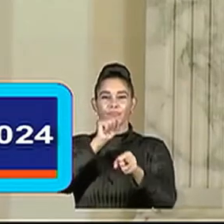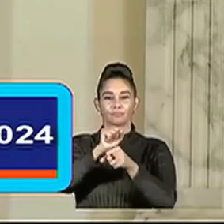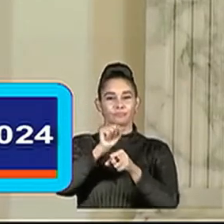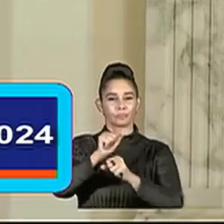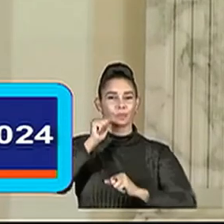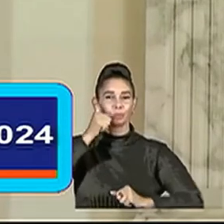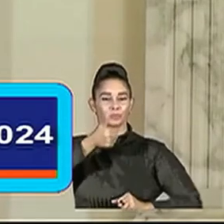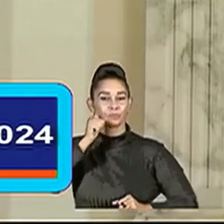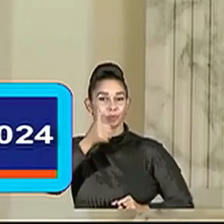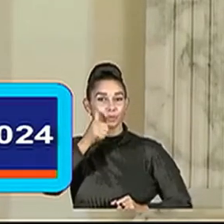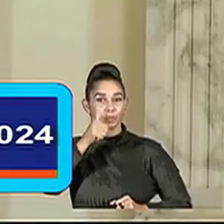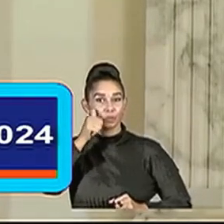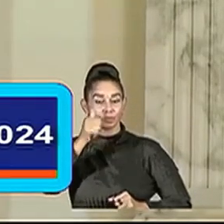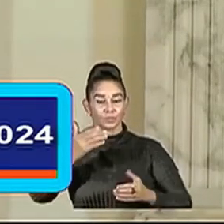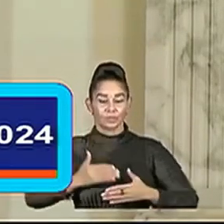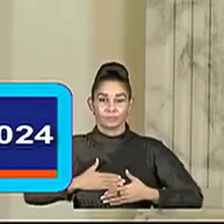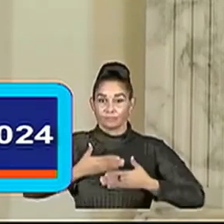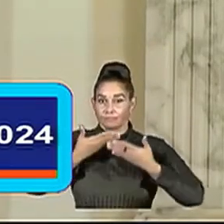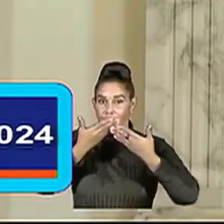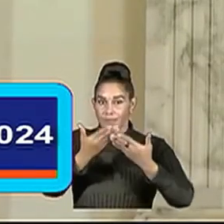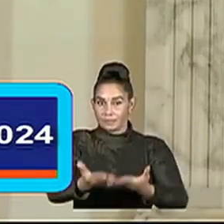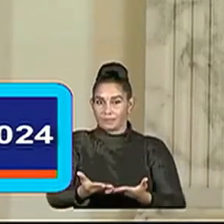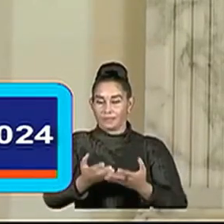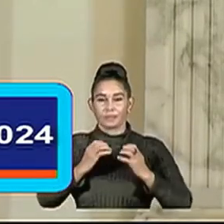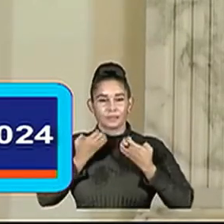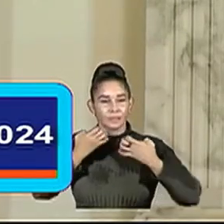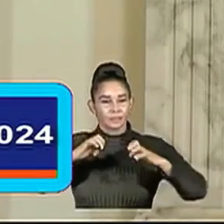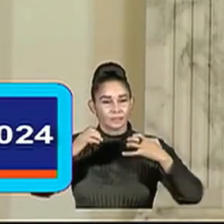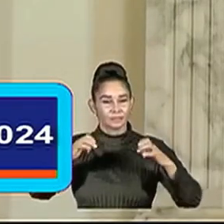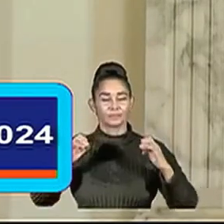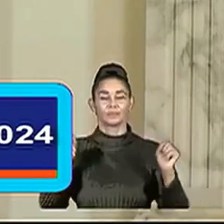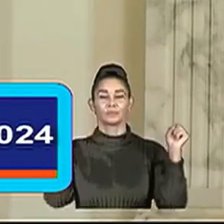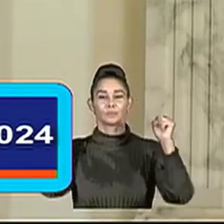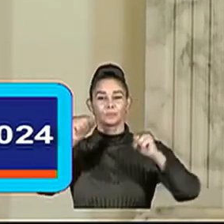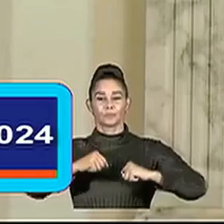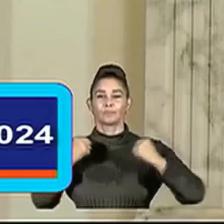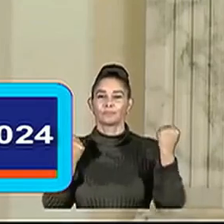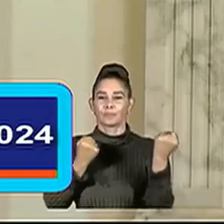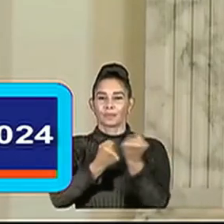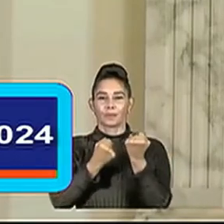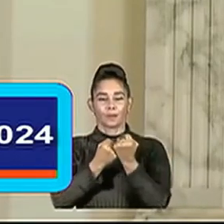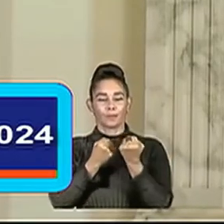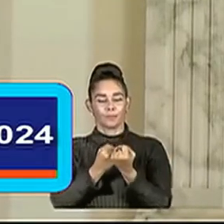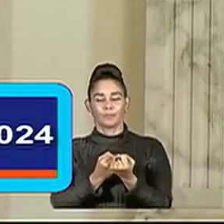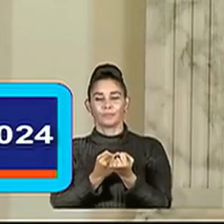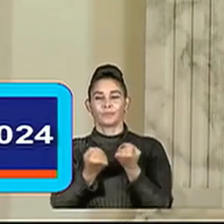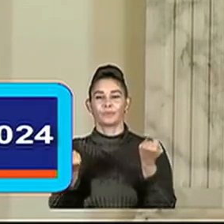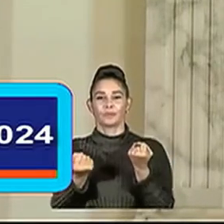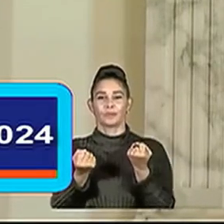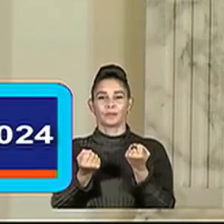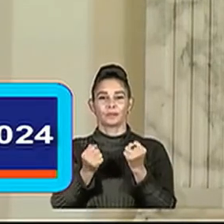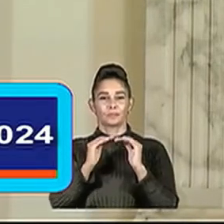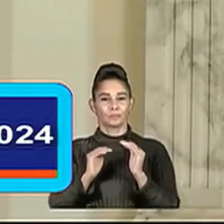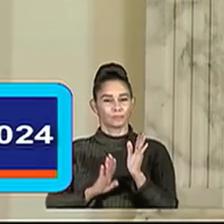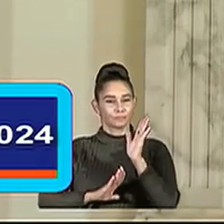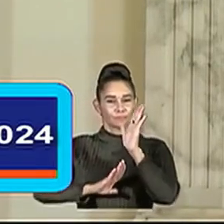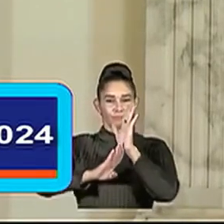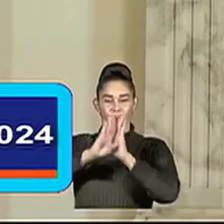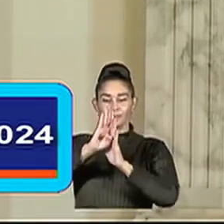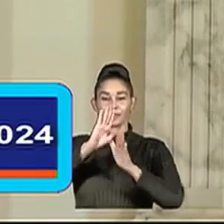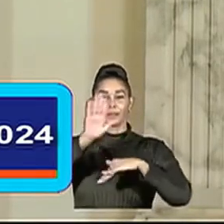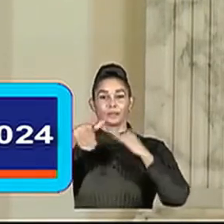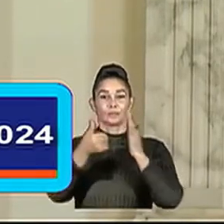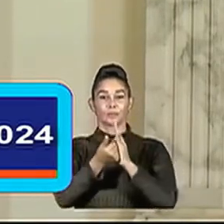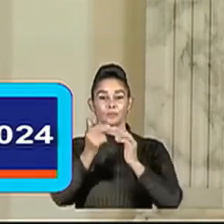cotidiano, entrega y sacrificio, hacen aportes inmateriales, invaluables a la